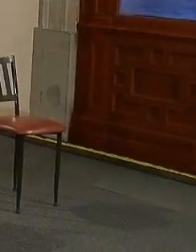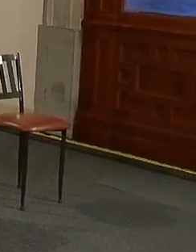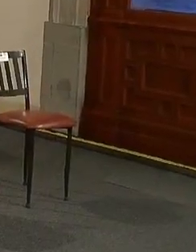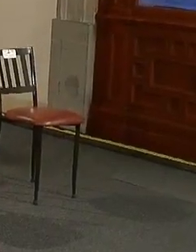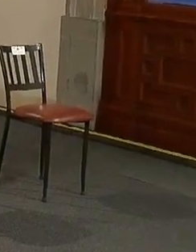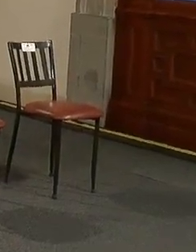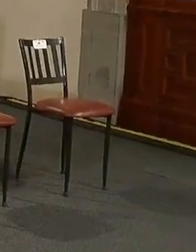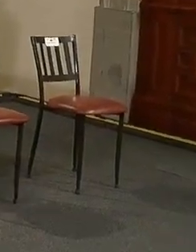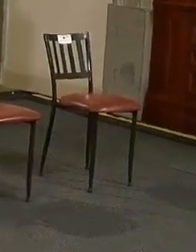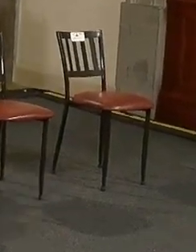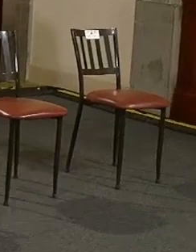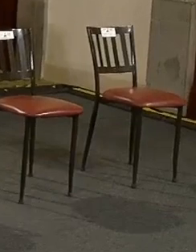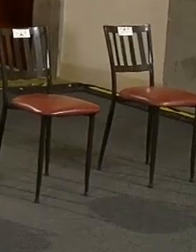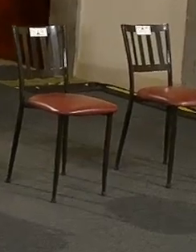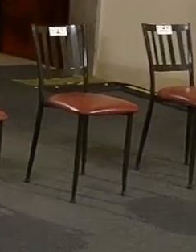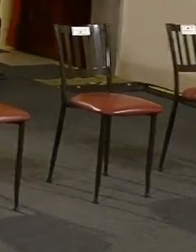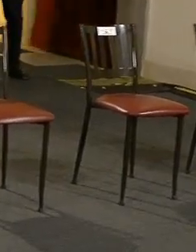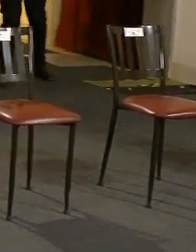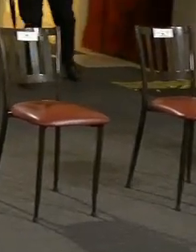Buenos días.